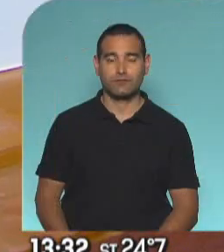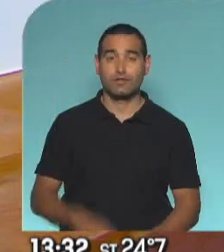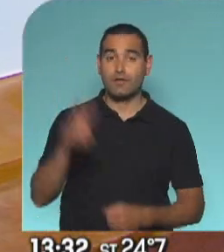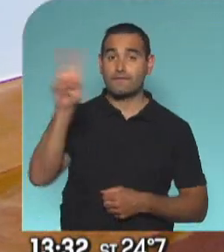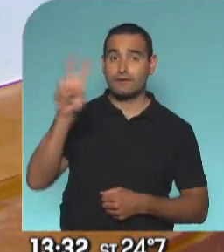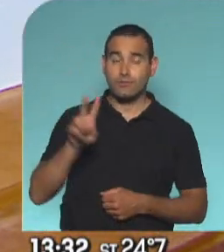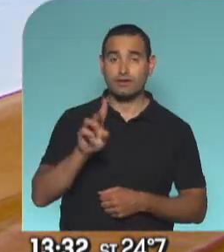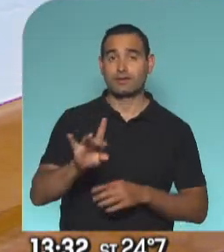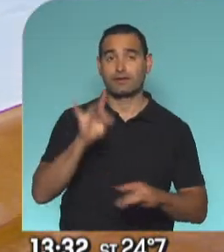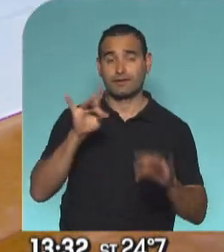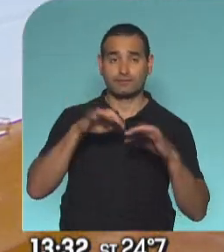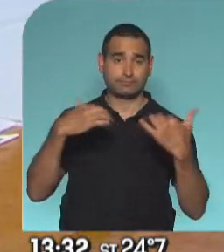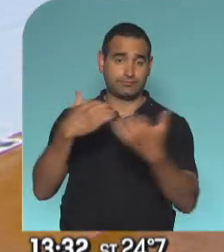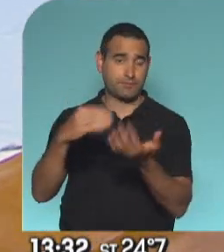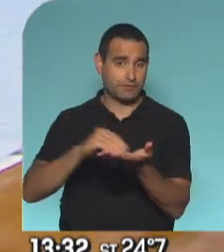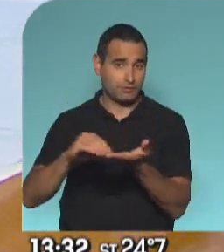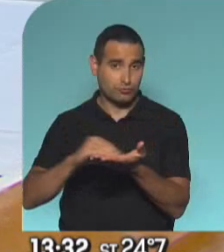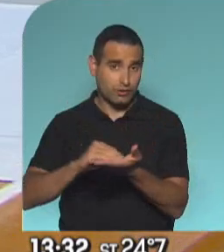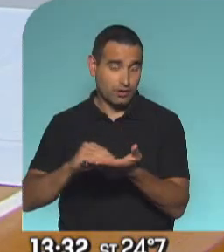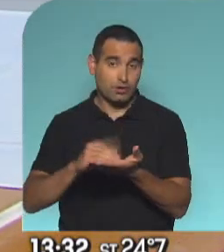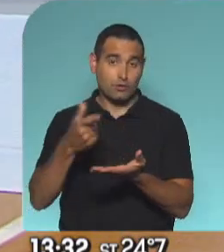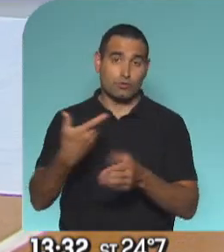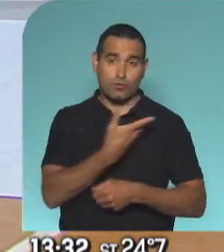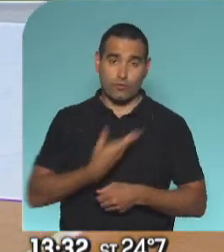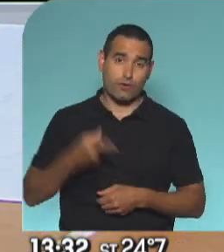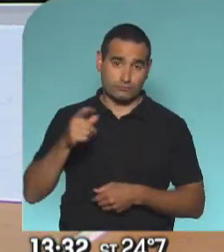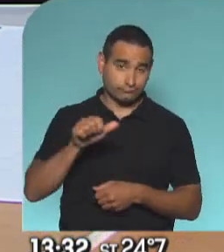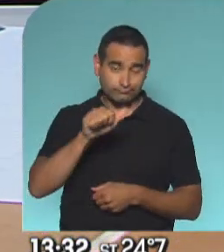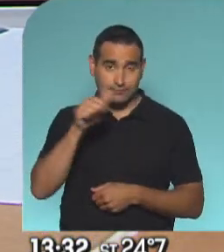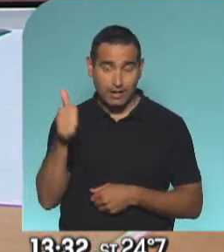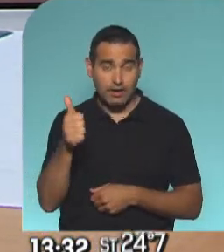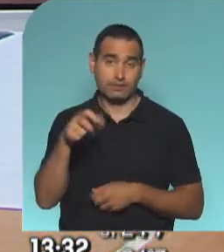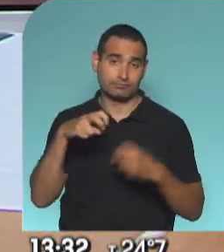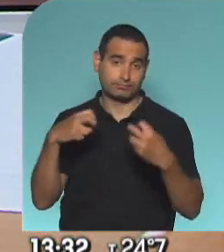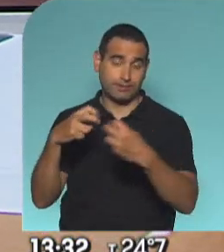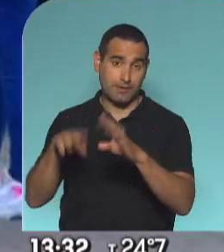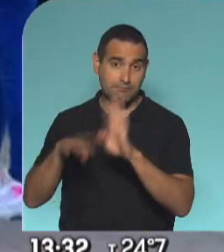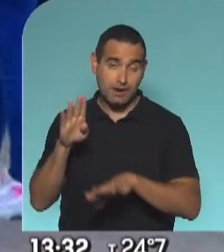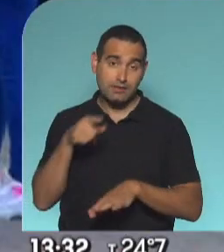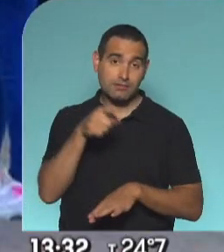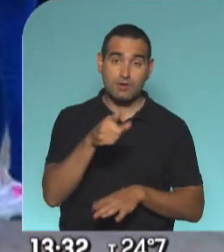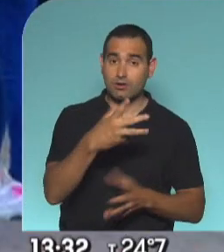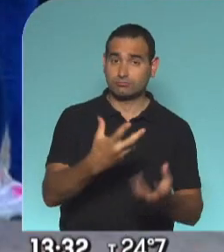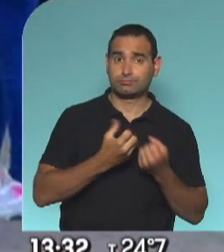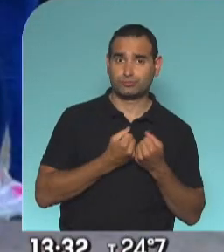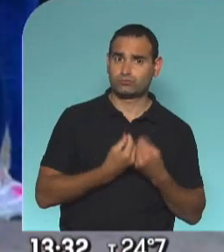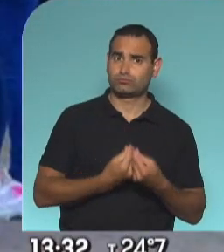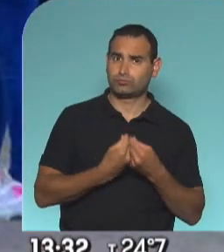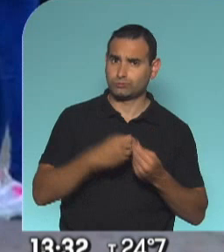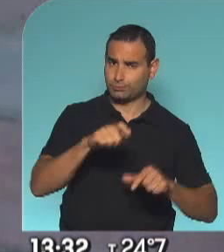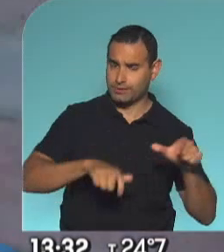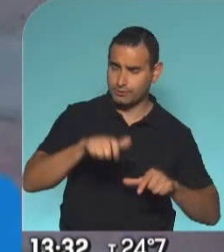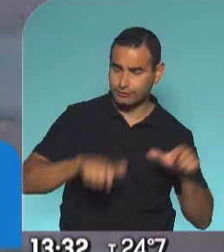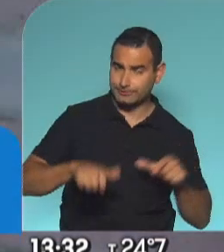Venezuela eligió a su asamblea legislativa, se impuso el oficialismo, pero el grado de abstención en los comicios fue muy grande y